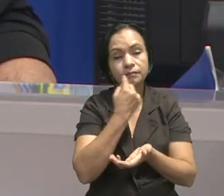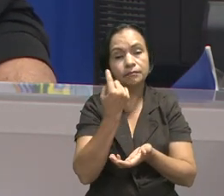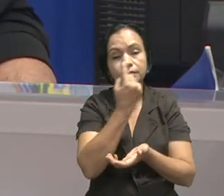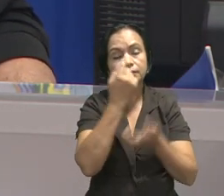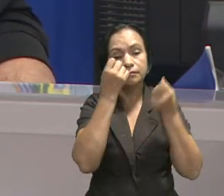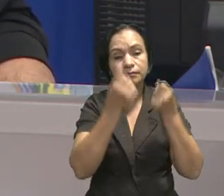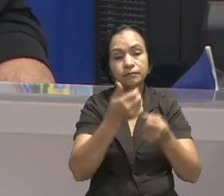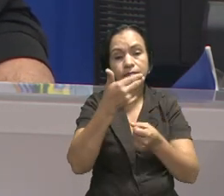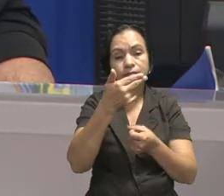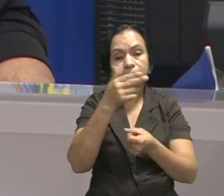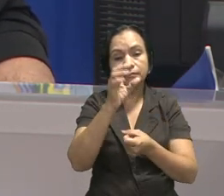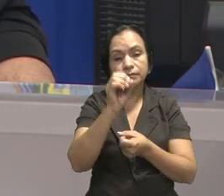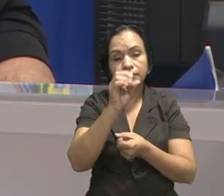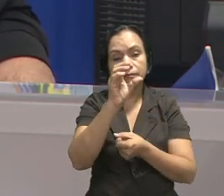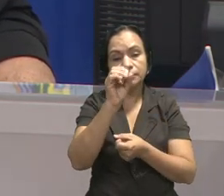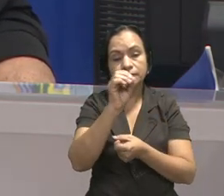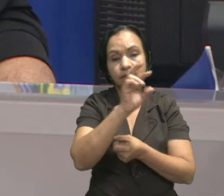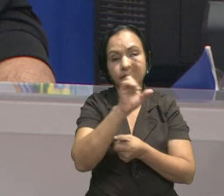Chocorrón Buitrago,